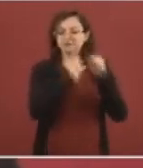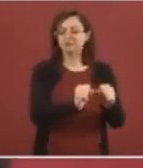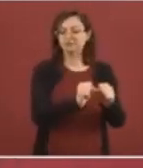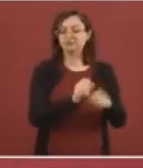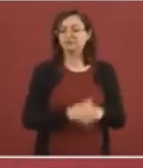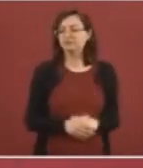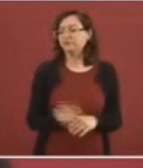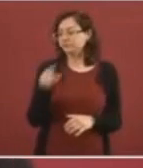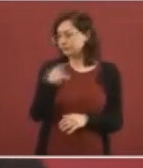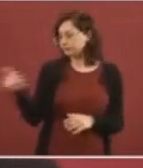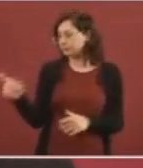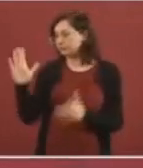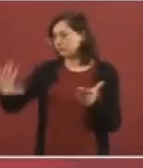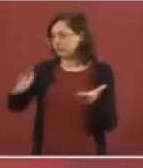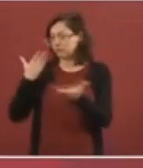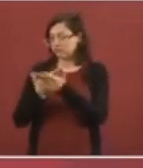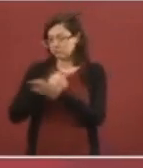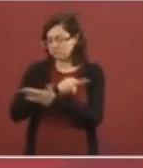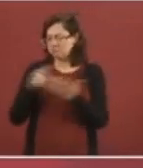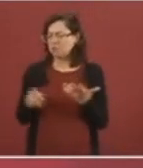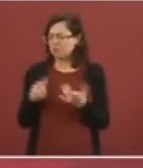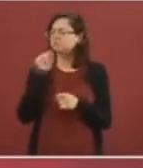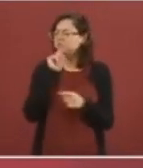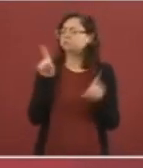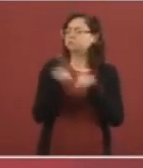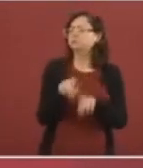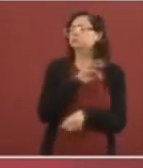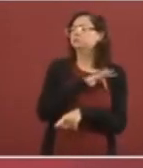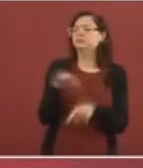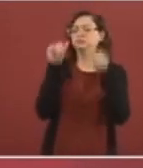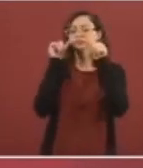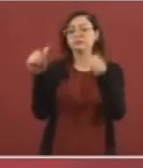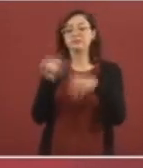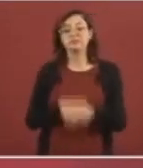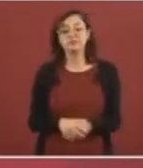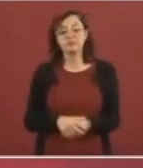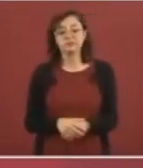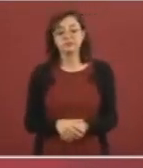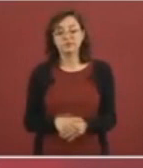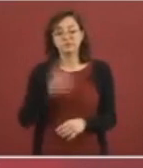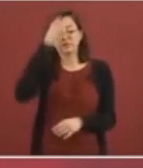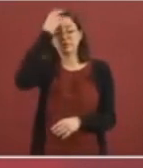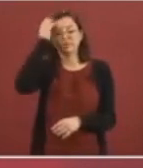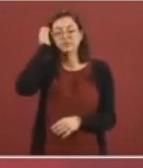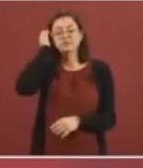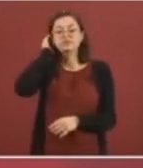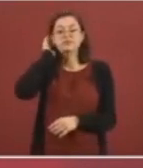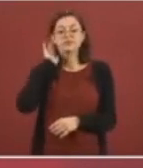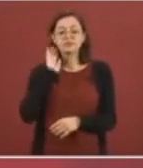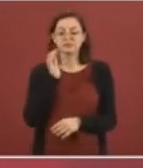y no descartamos todo lo demás. Esto que dicen, por ejemplo, no hay